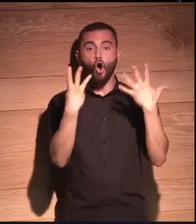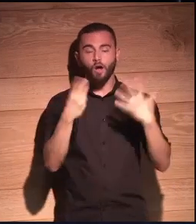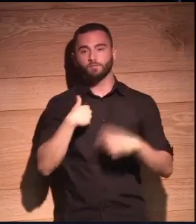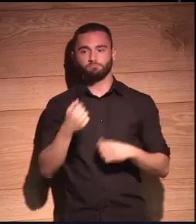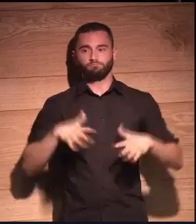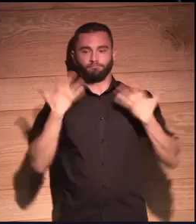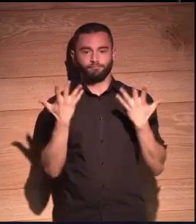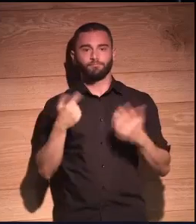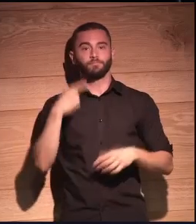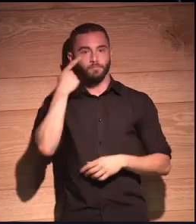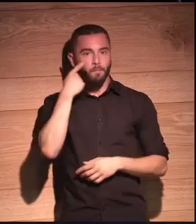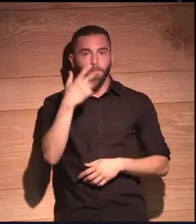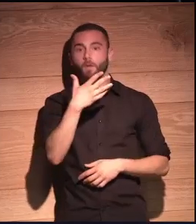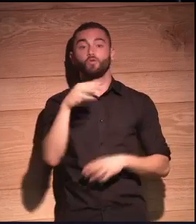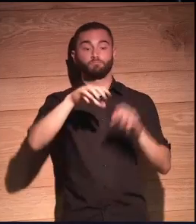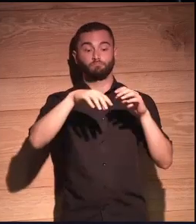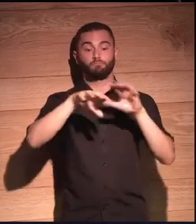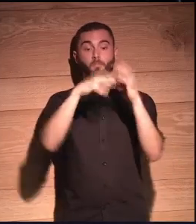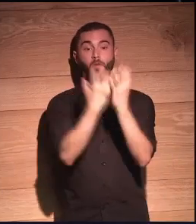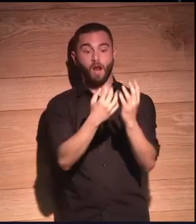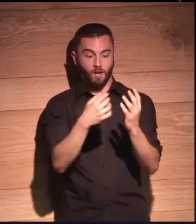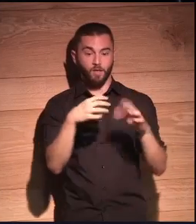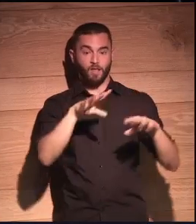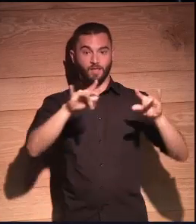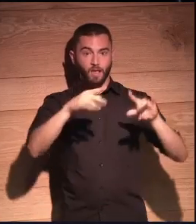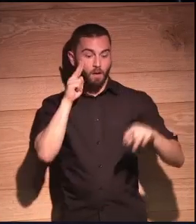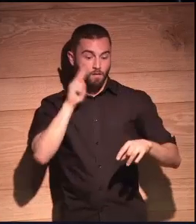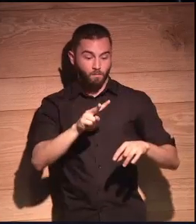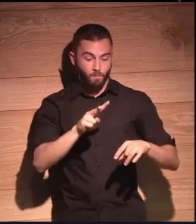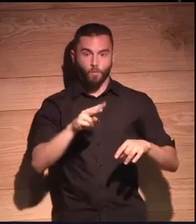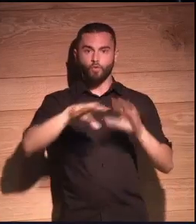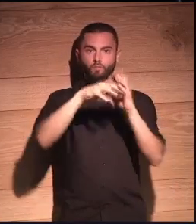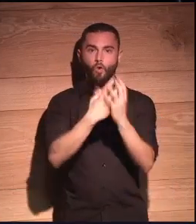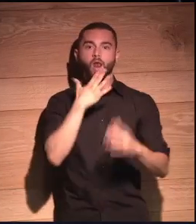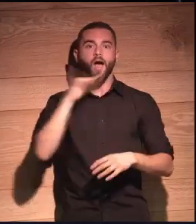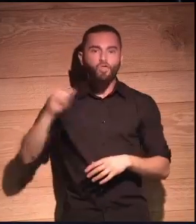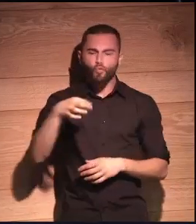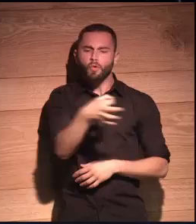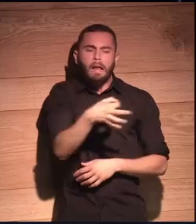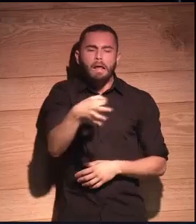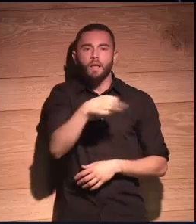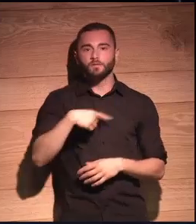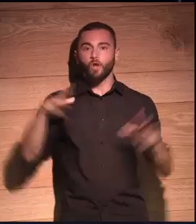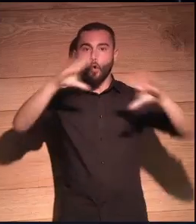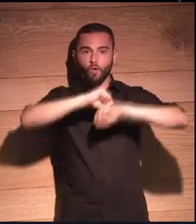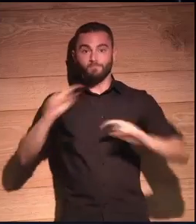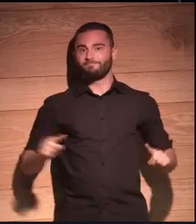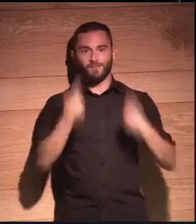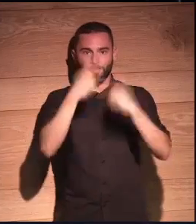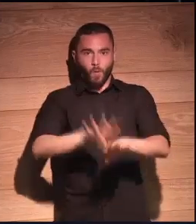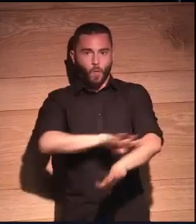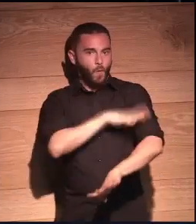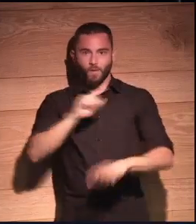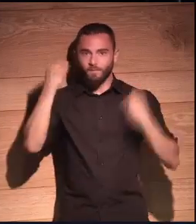pronto vemos la belleza de nuestro planeta, esa bola azul, esa canica en medio de la oscuridad, por primera vez. Es que se me pone la piel de gallina